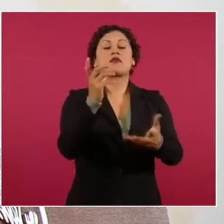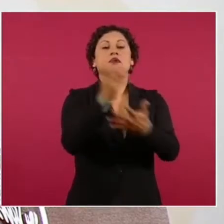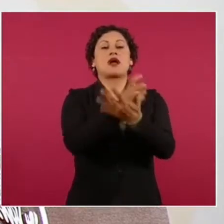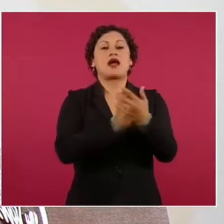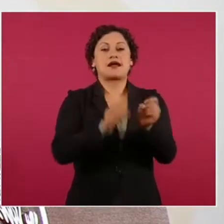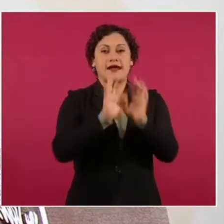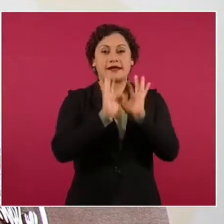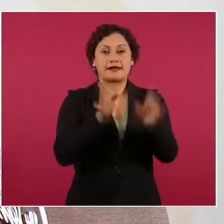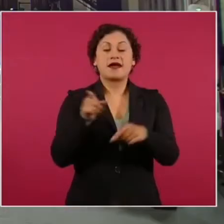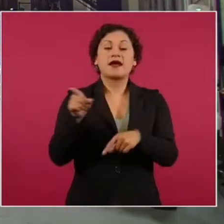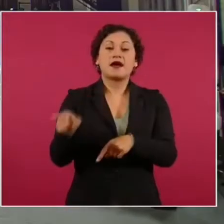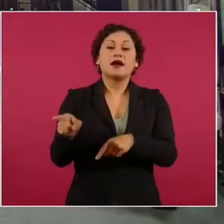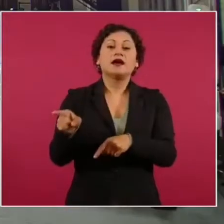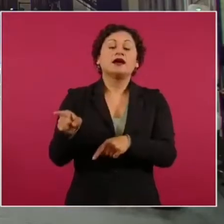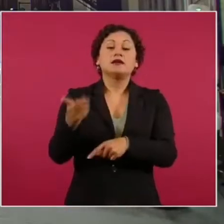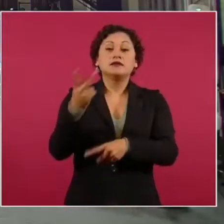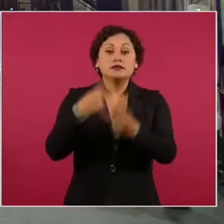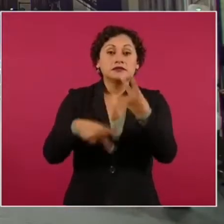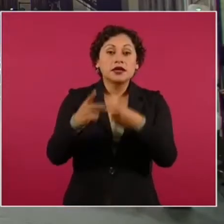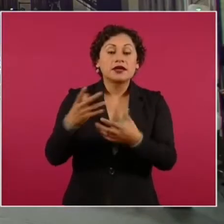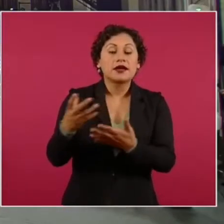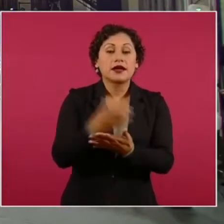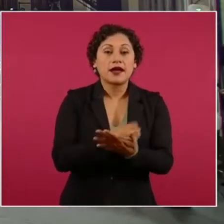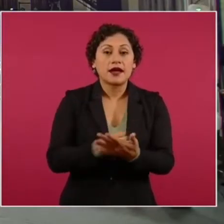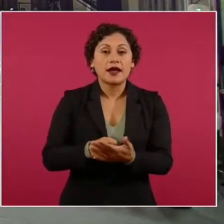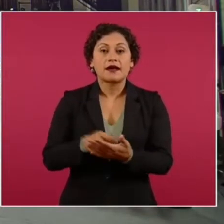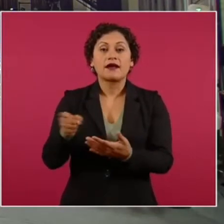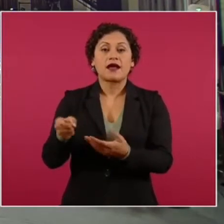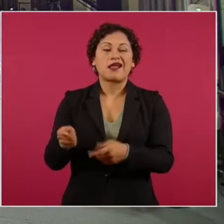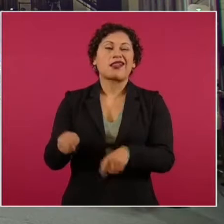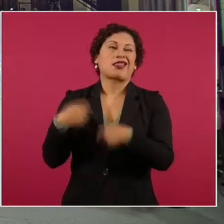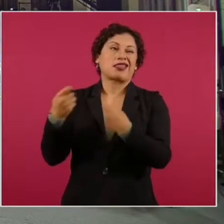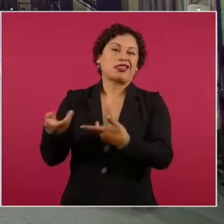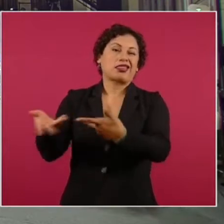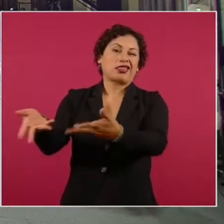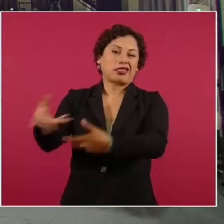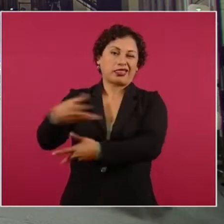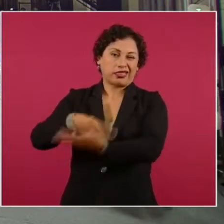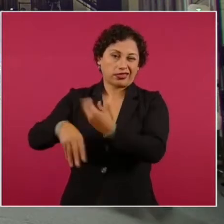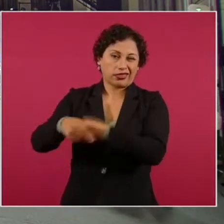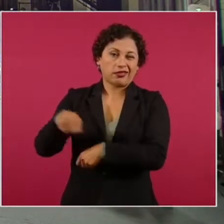hacer malas obras, nada más a pintar